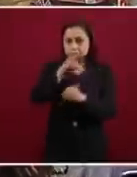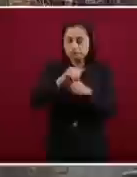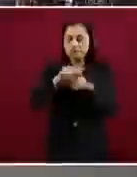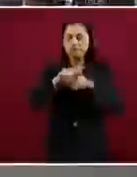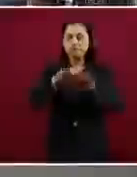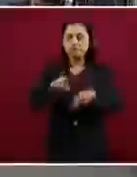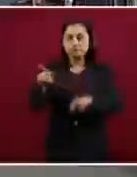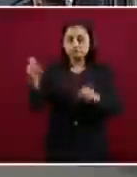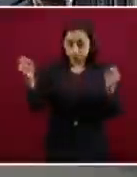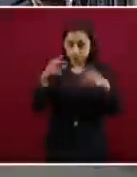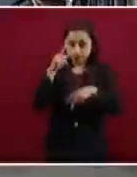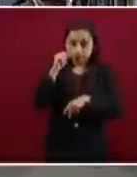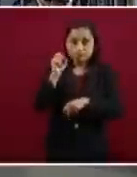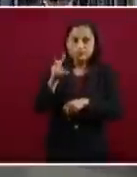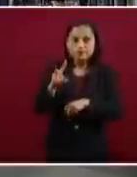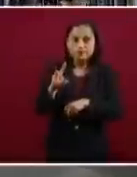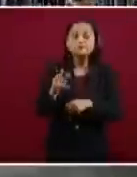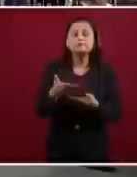bien